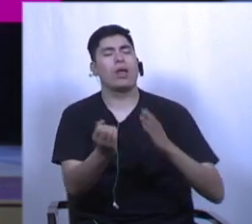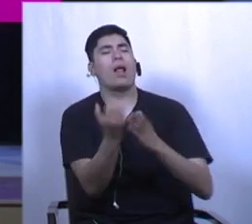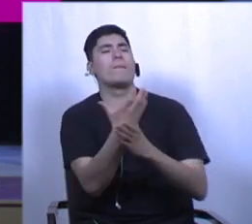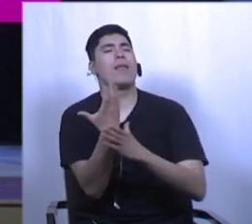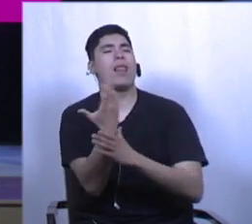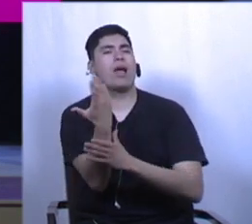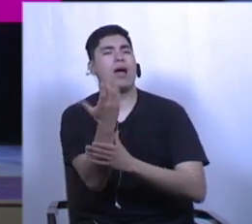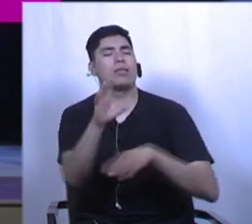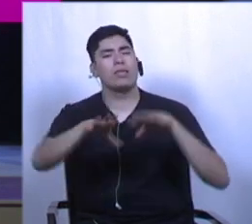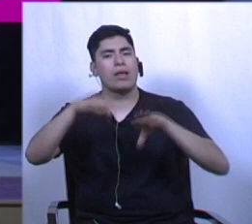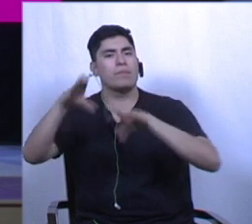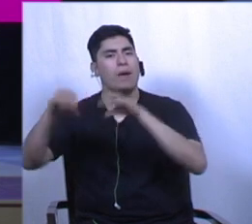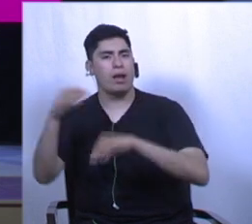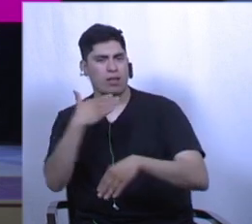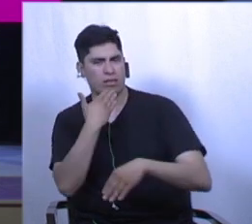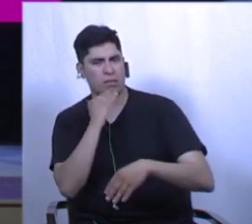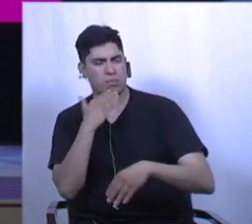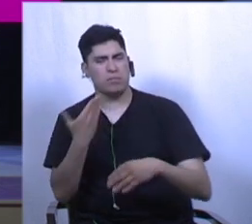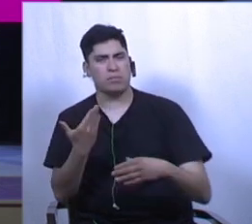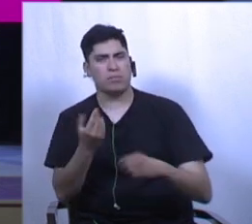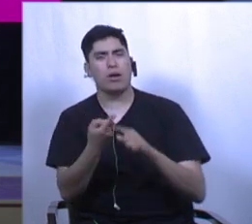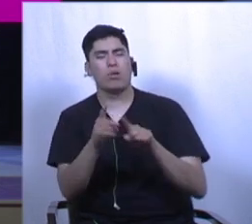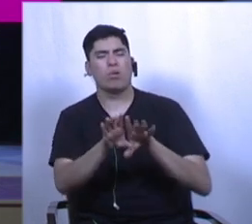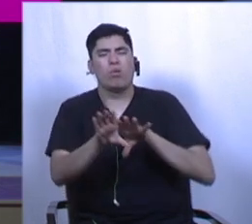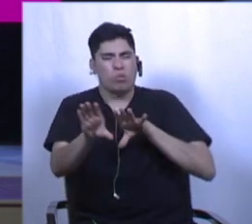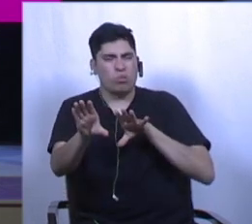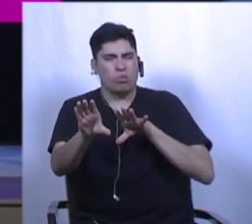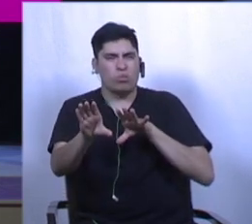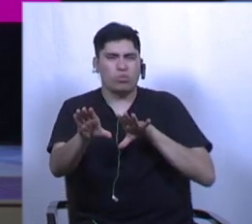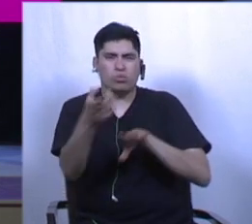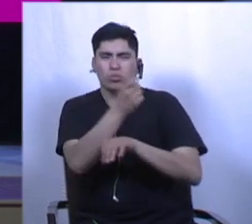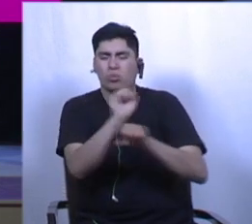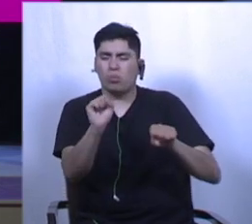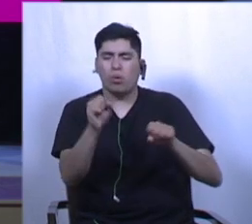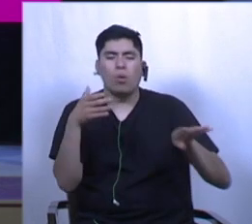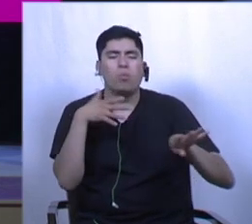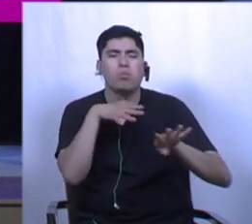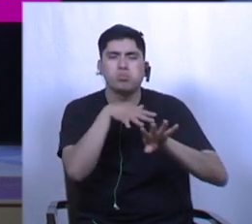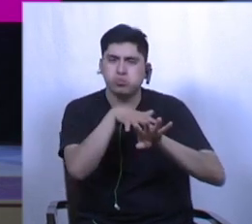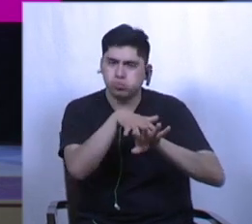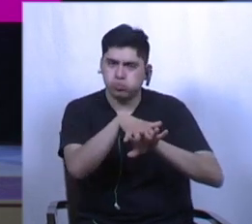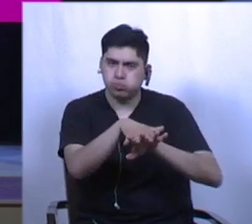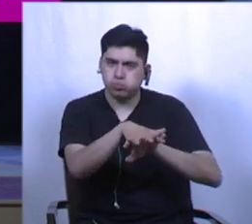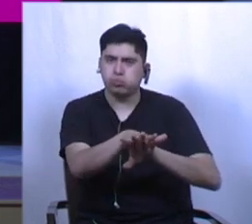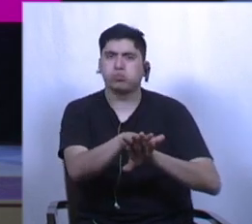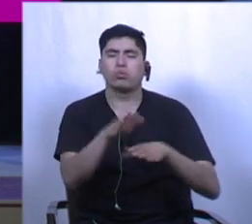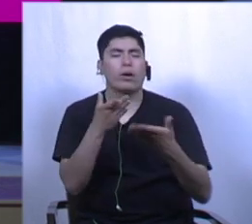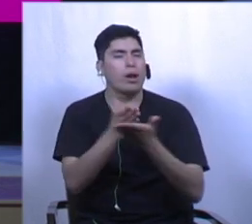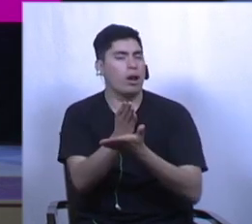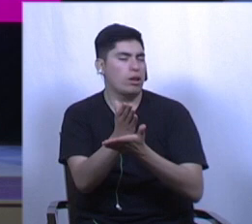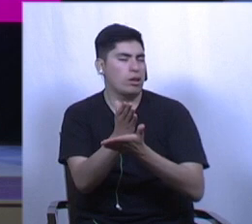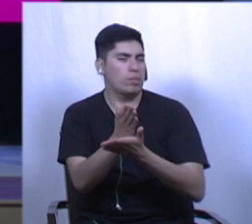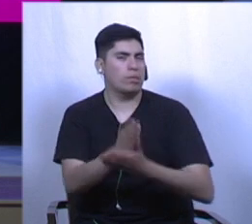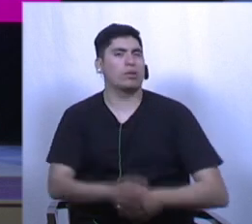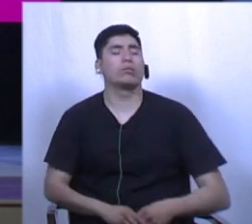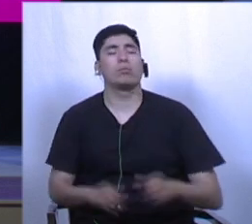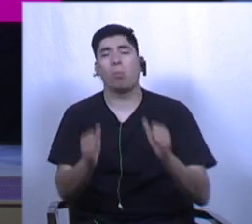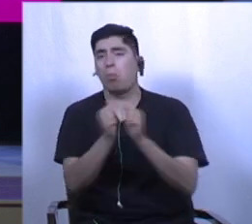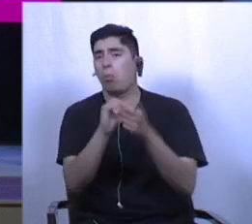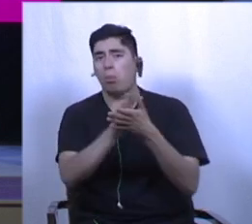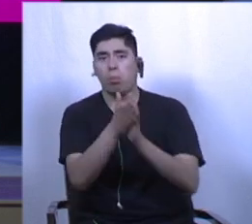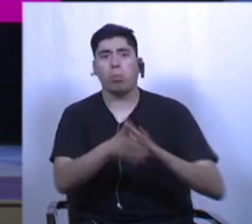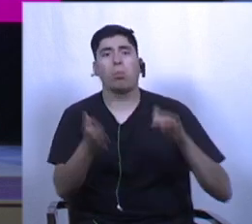tipos de hábitats que no hemos sido capaces de integrar inicialmente. Con toda